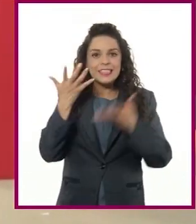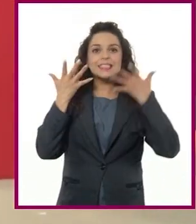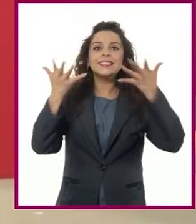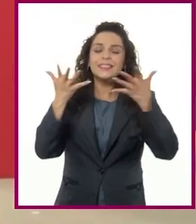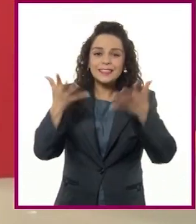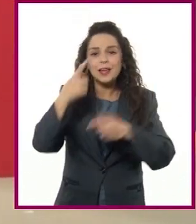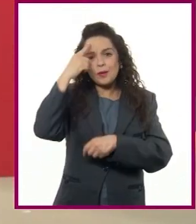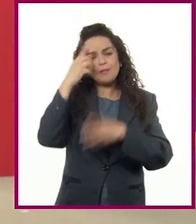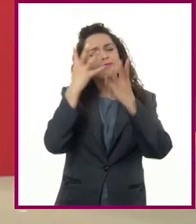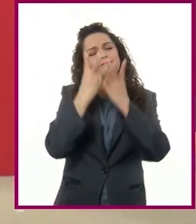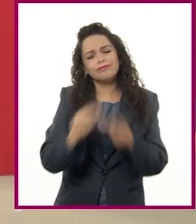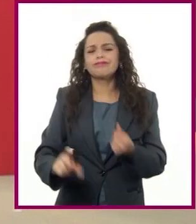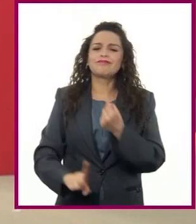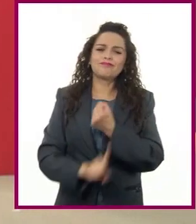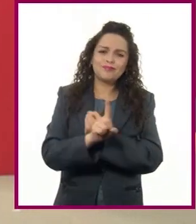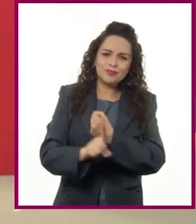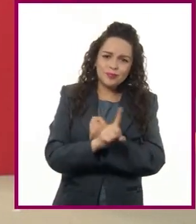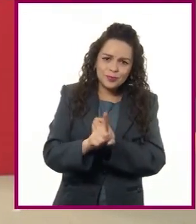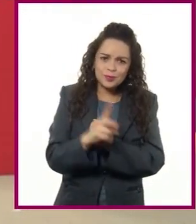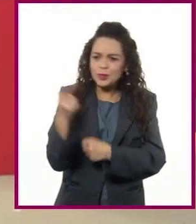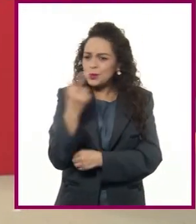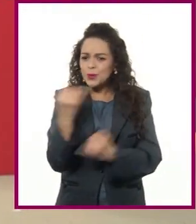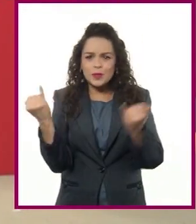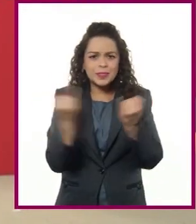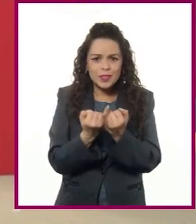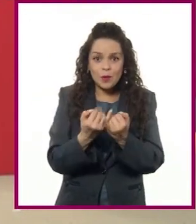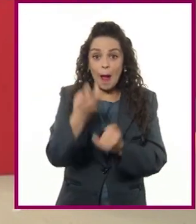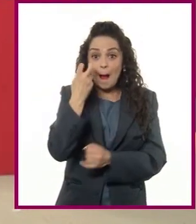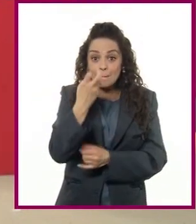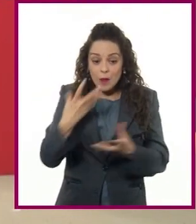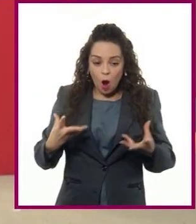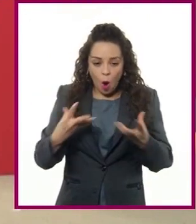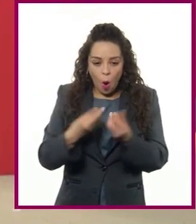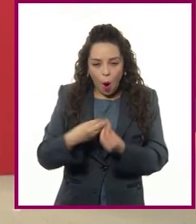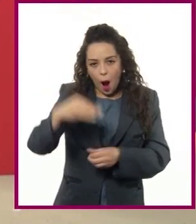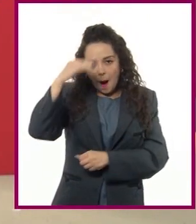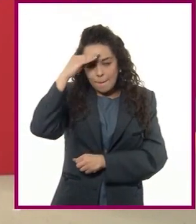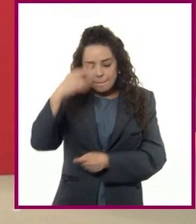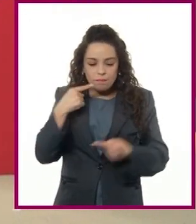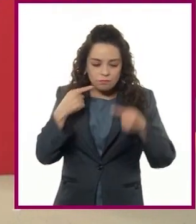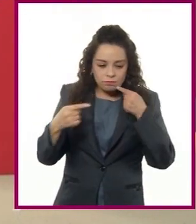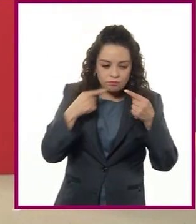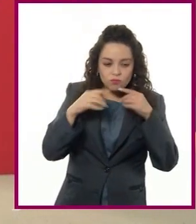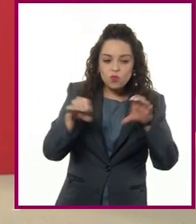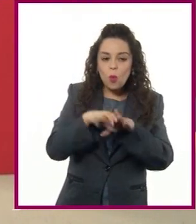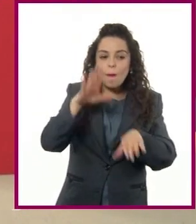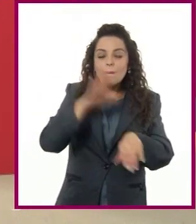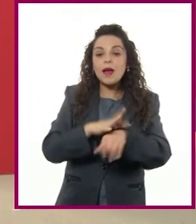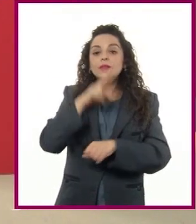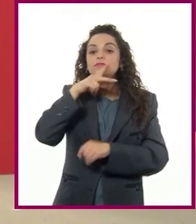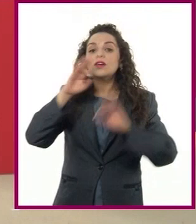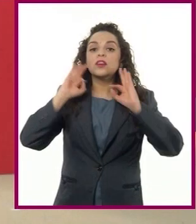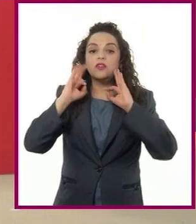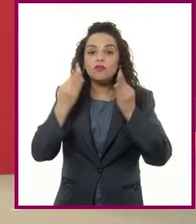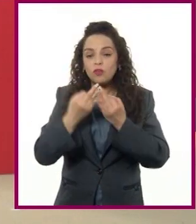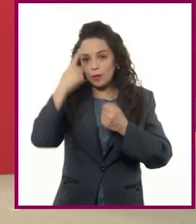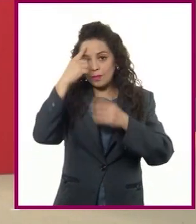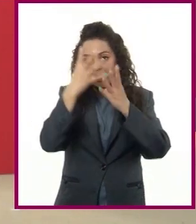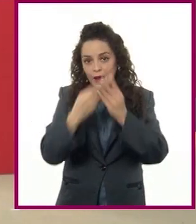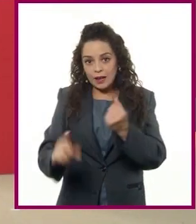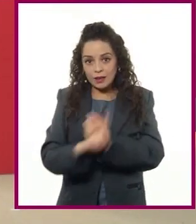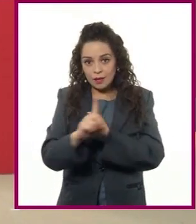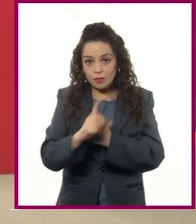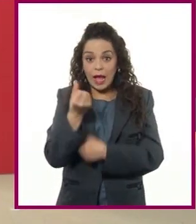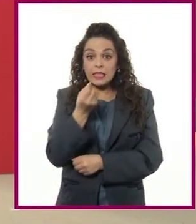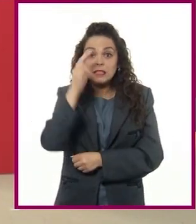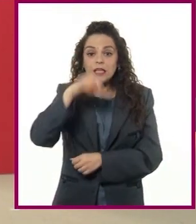el conflicto. Por lo tanto, juntos analizan las mejores alternativas por vías no violentas.